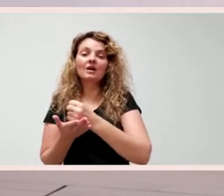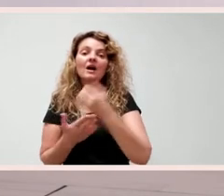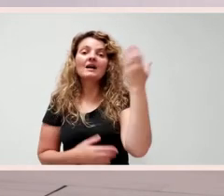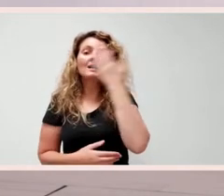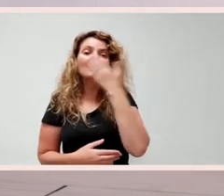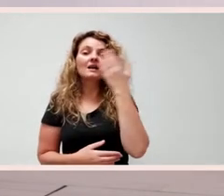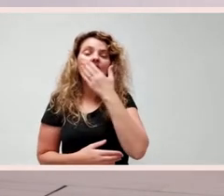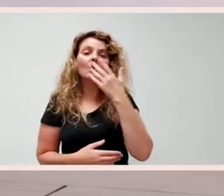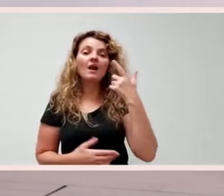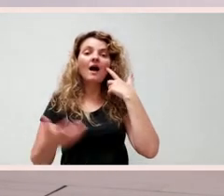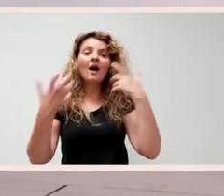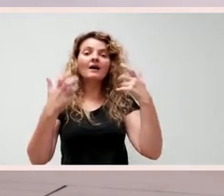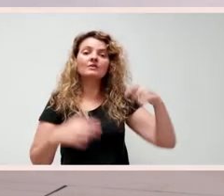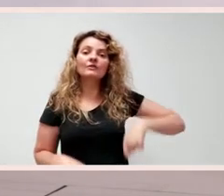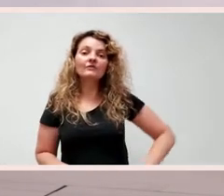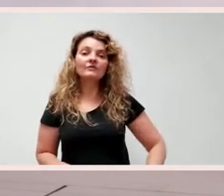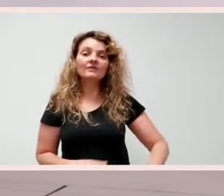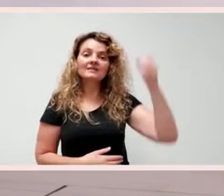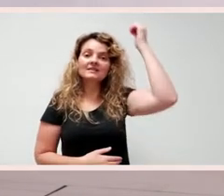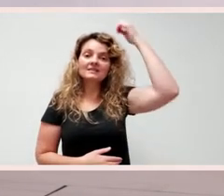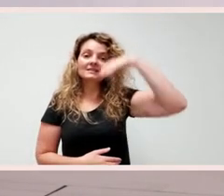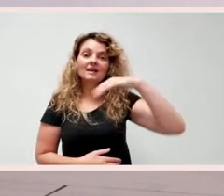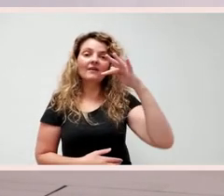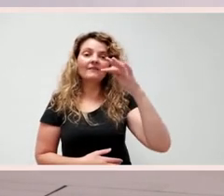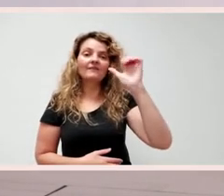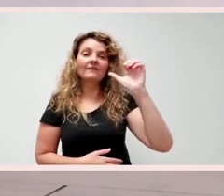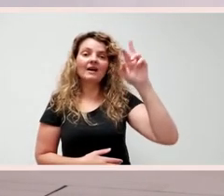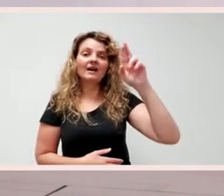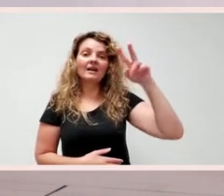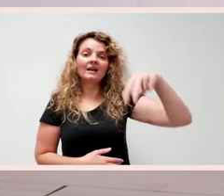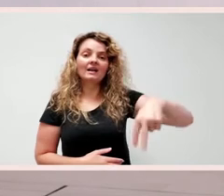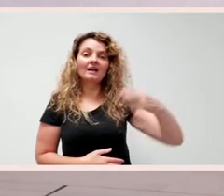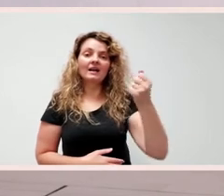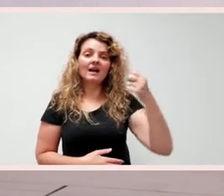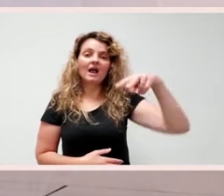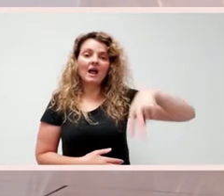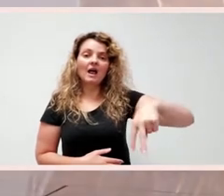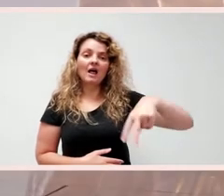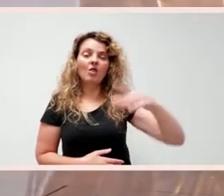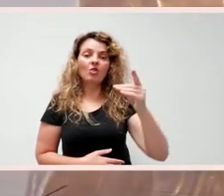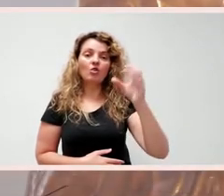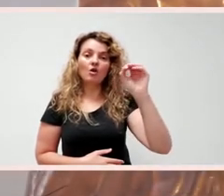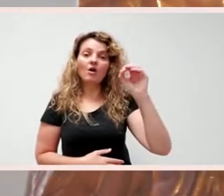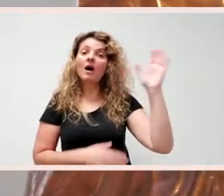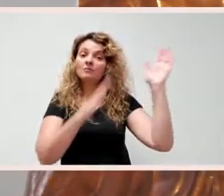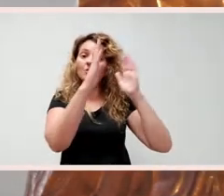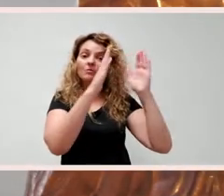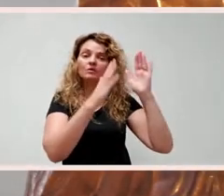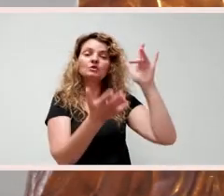ano 1928 nos salóns do Palacio do Retiro, onde presentou obras como a esta que temos no noso